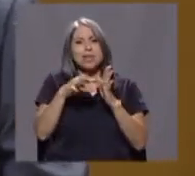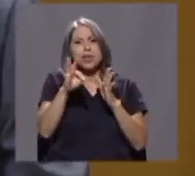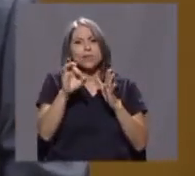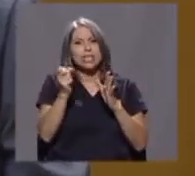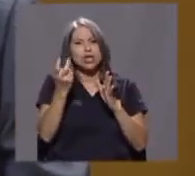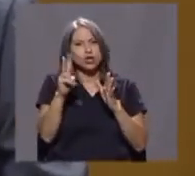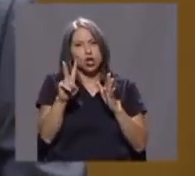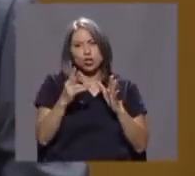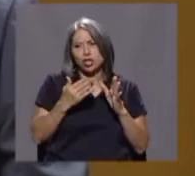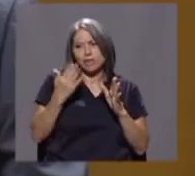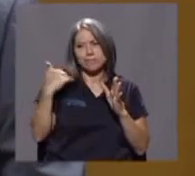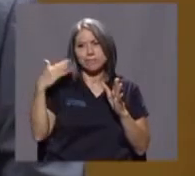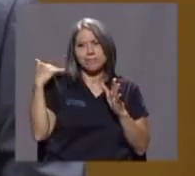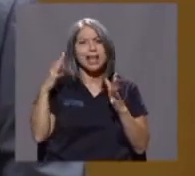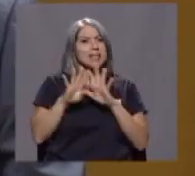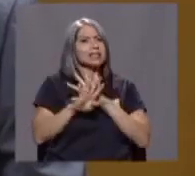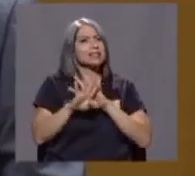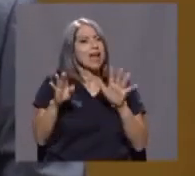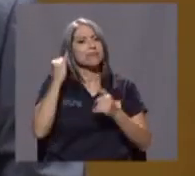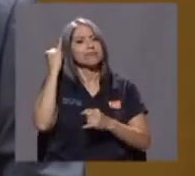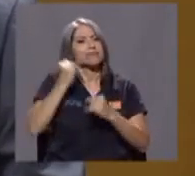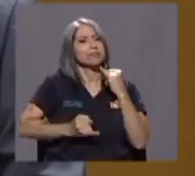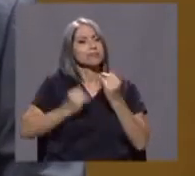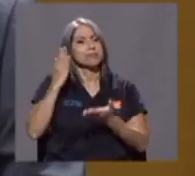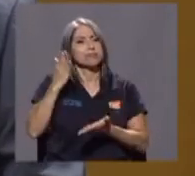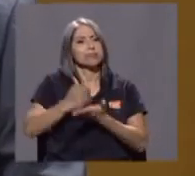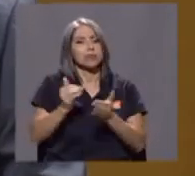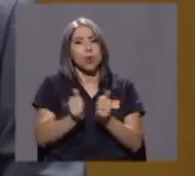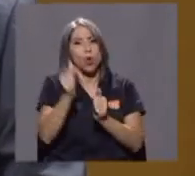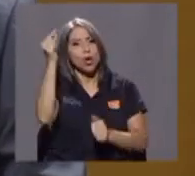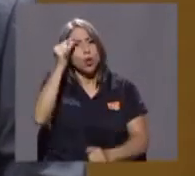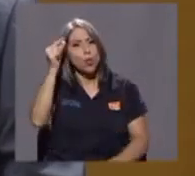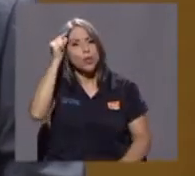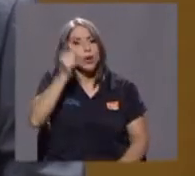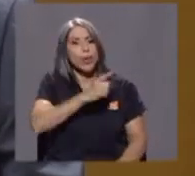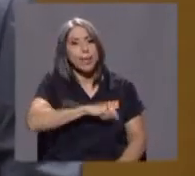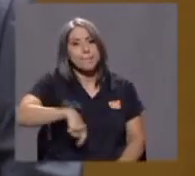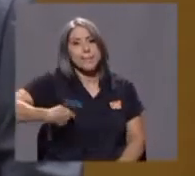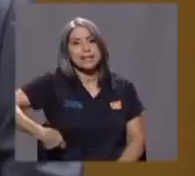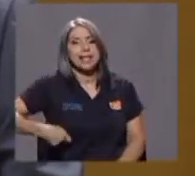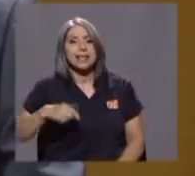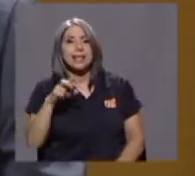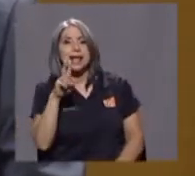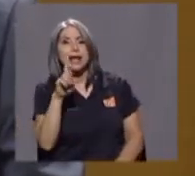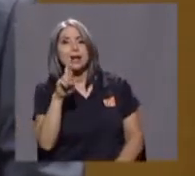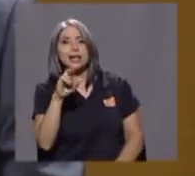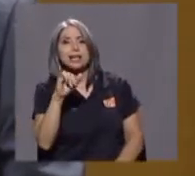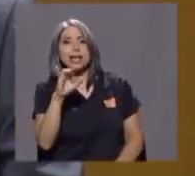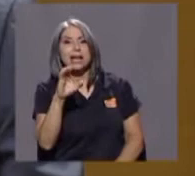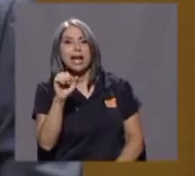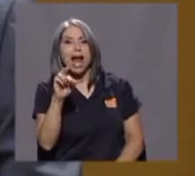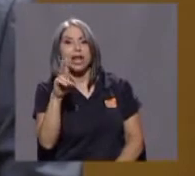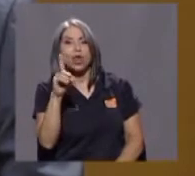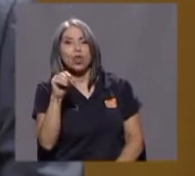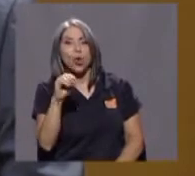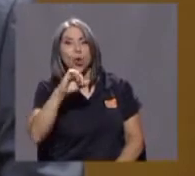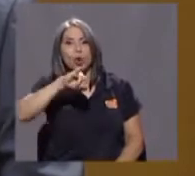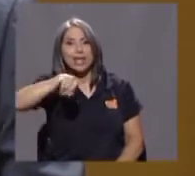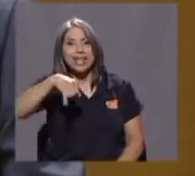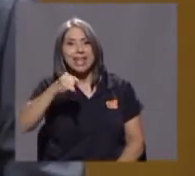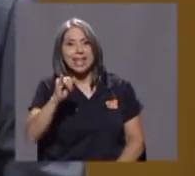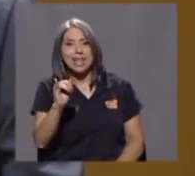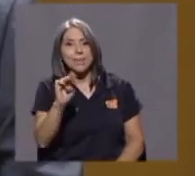1912 desaparece con el gobierno de don Ricardo Jiménez. Es decir, estuvo vigente